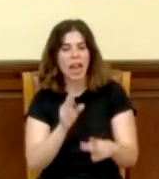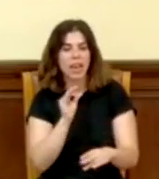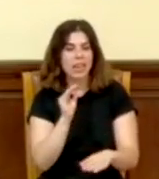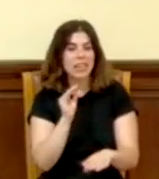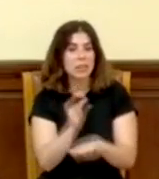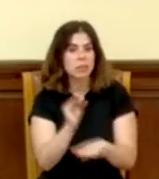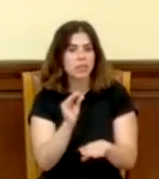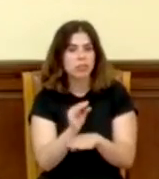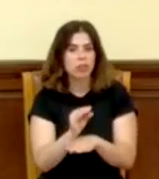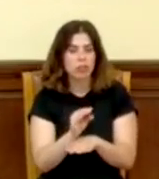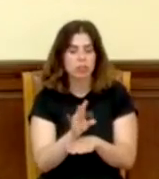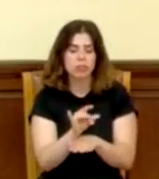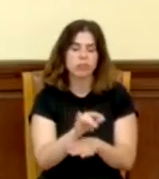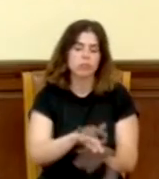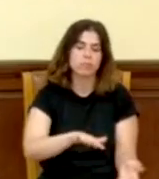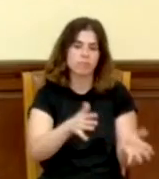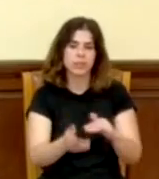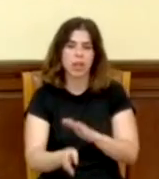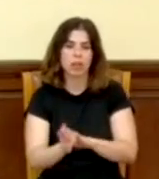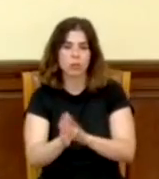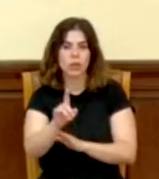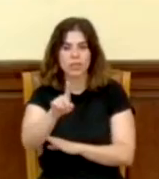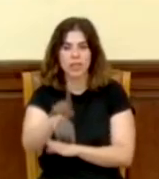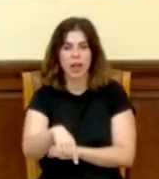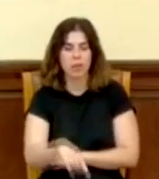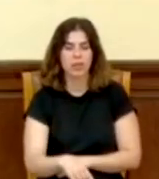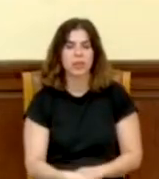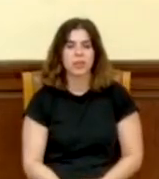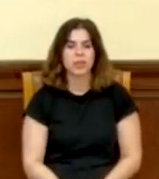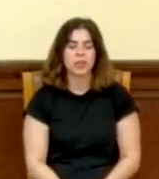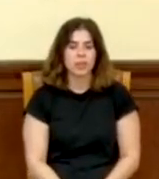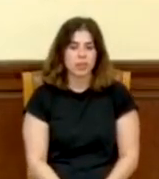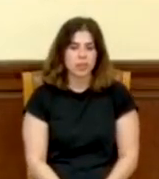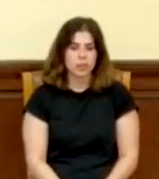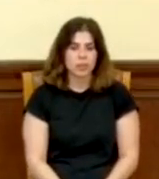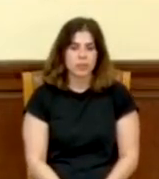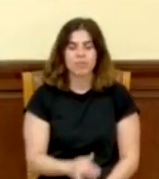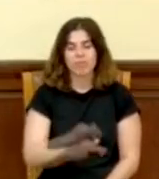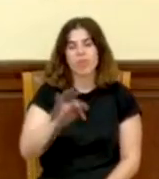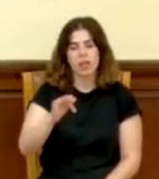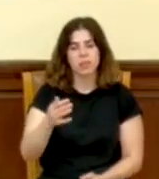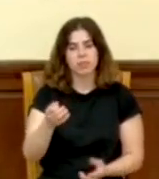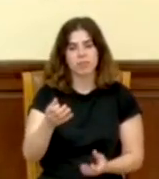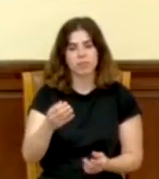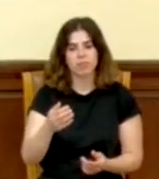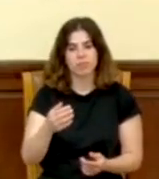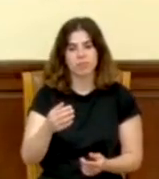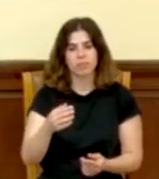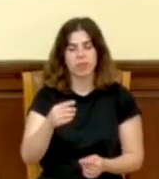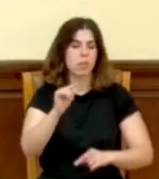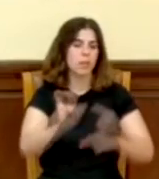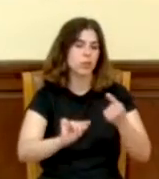aplica y se seguirá aplicando en determinados conceptos. Pero además le diré una cosa, un presupuesto